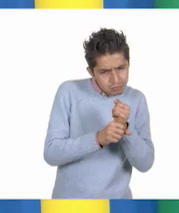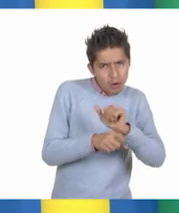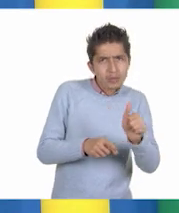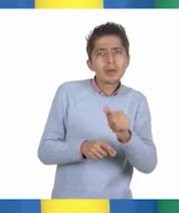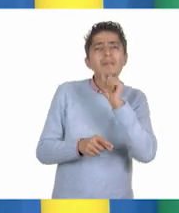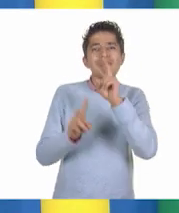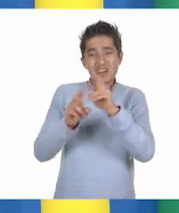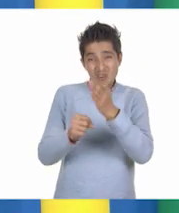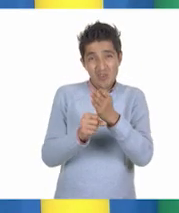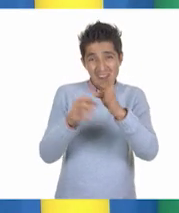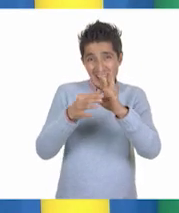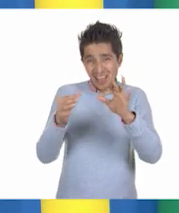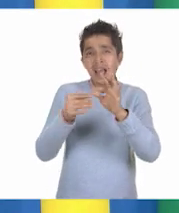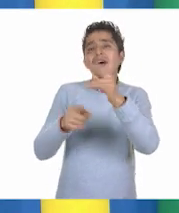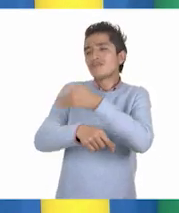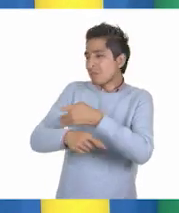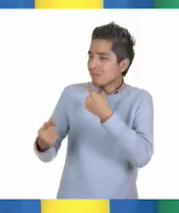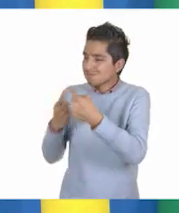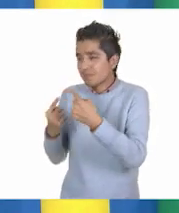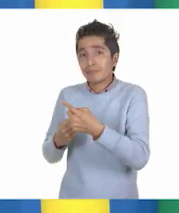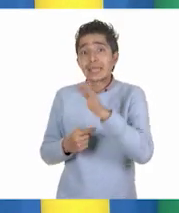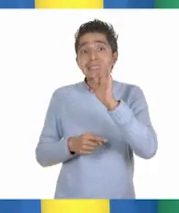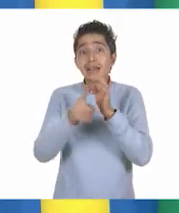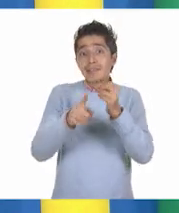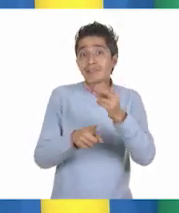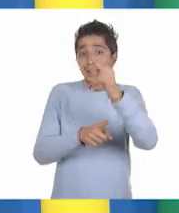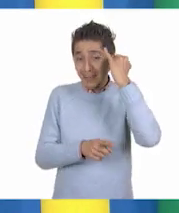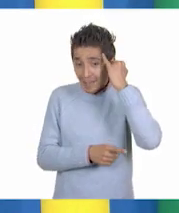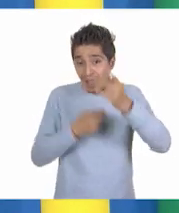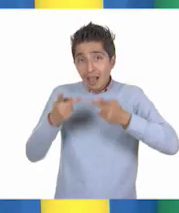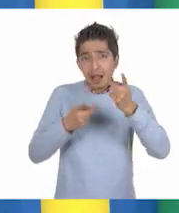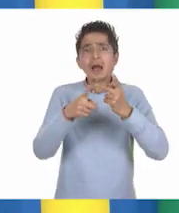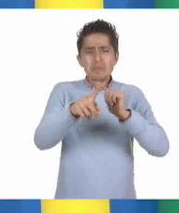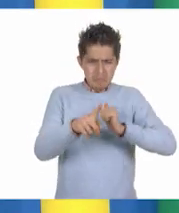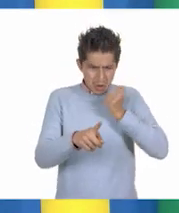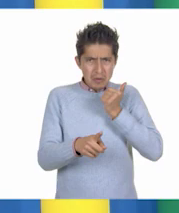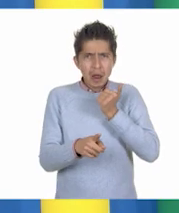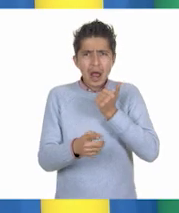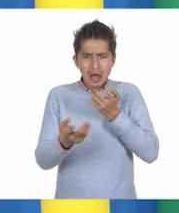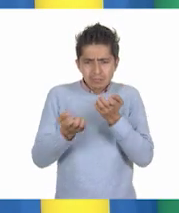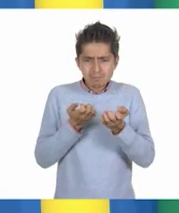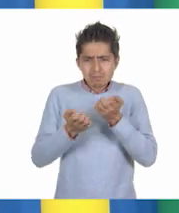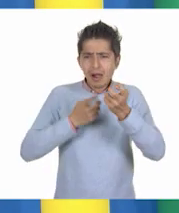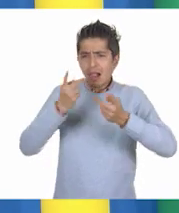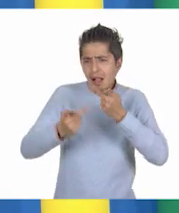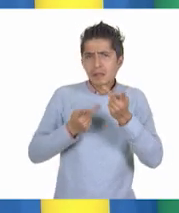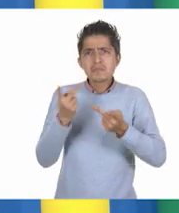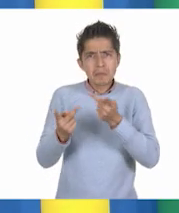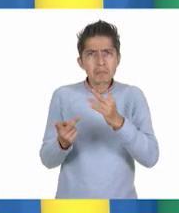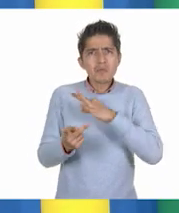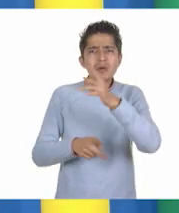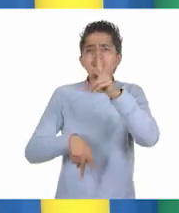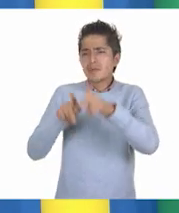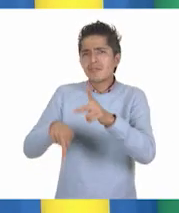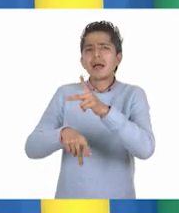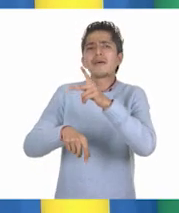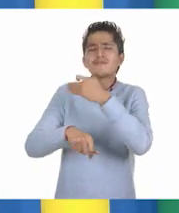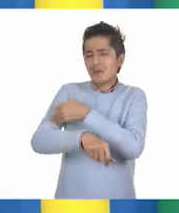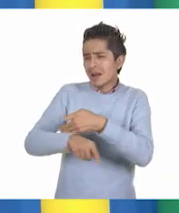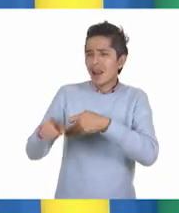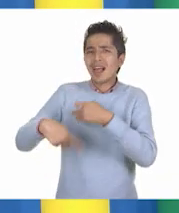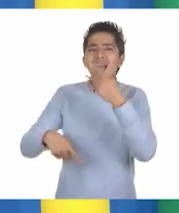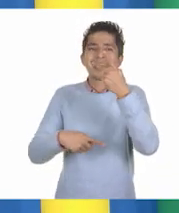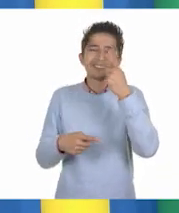con tu familia. Si tienes la fortuna de hablar una lengua indígena, aprovecha también este momento para practicarla y platica con tu familia en tu